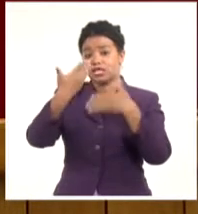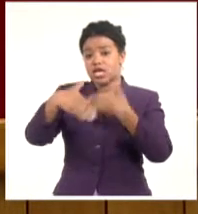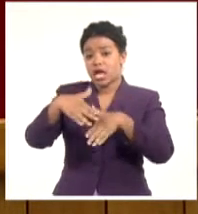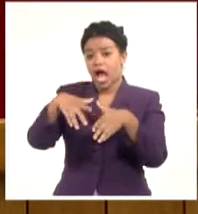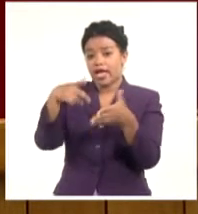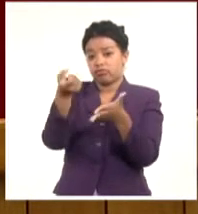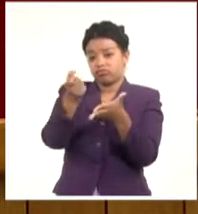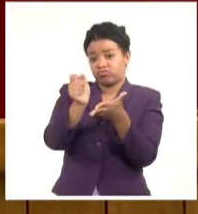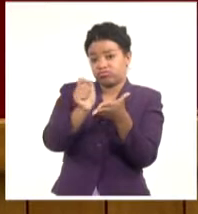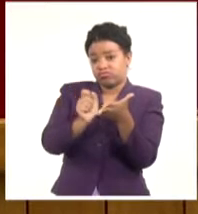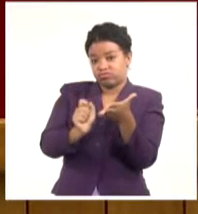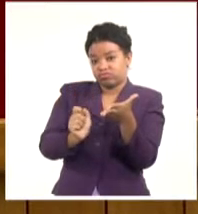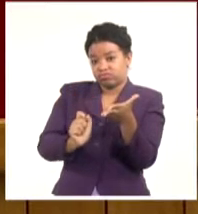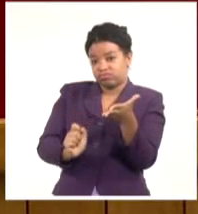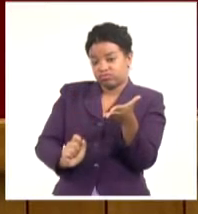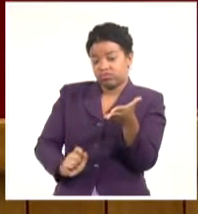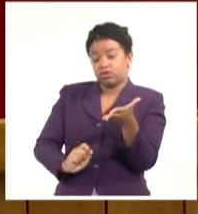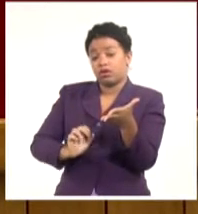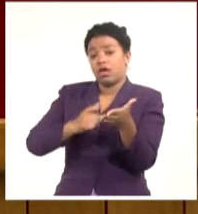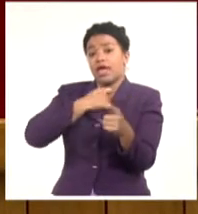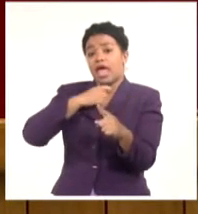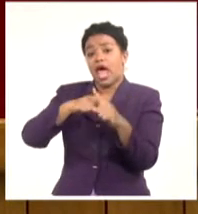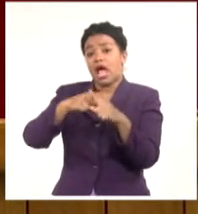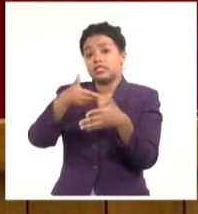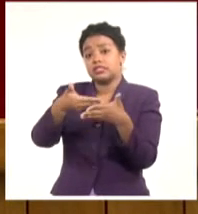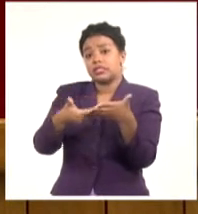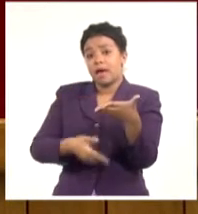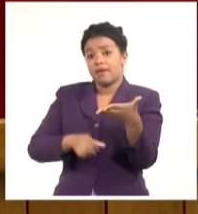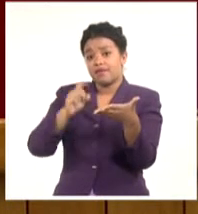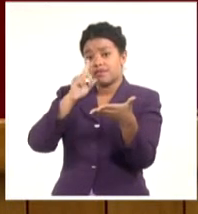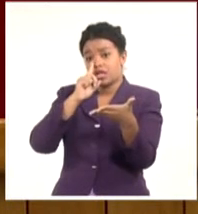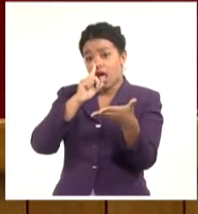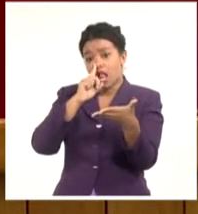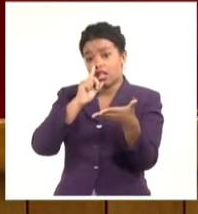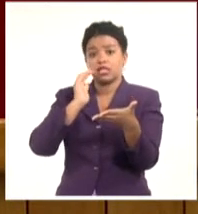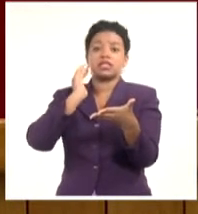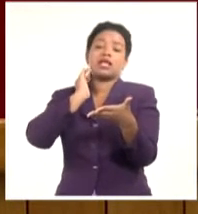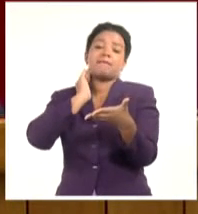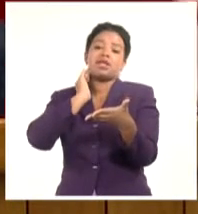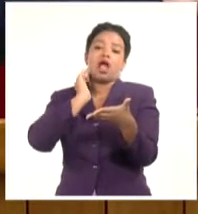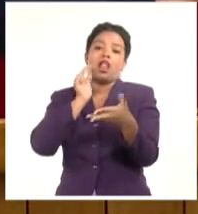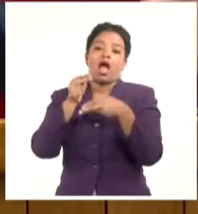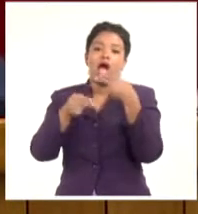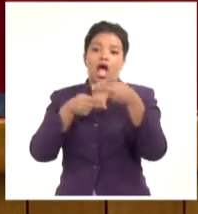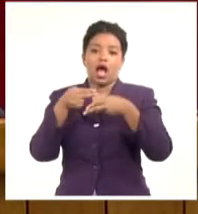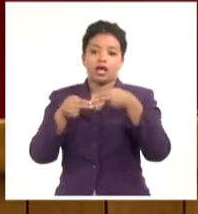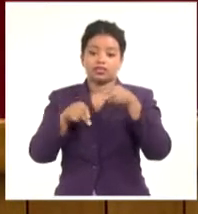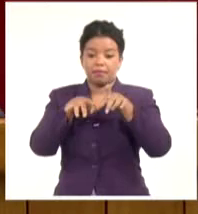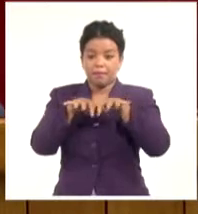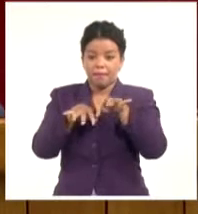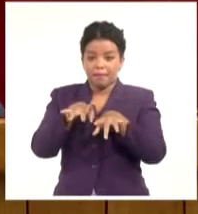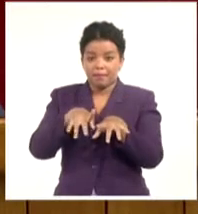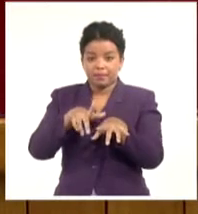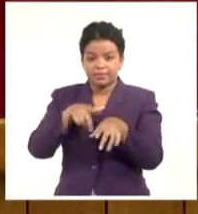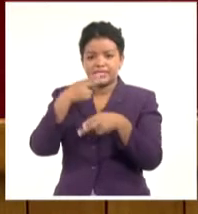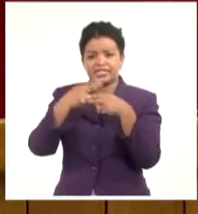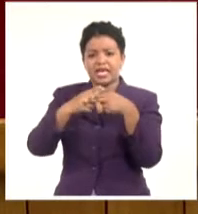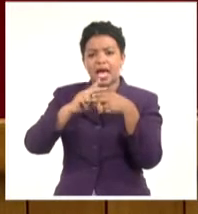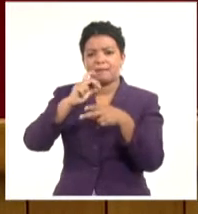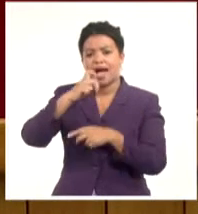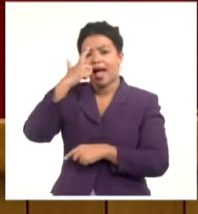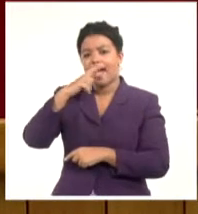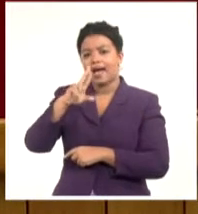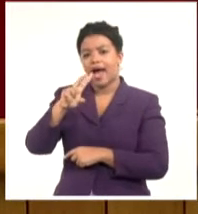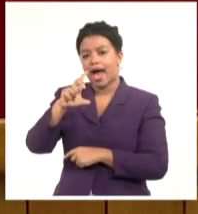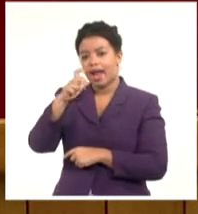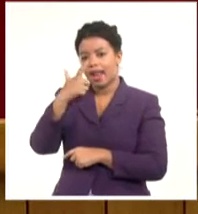hacer un examen final online desde el piso de una terminal. Carla Santana, la